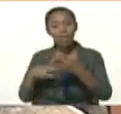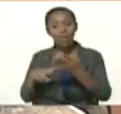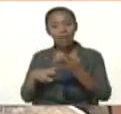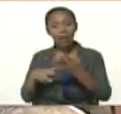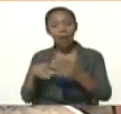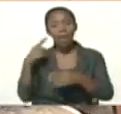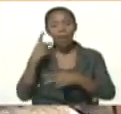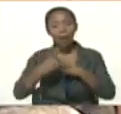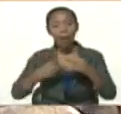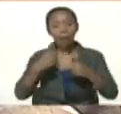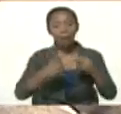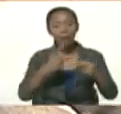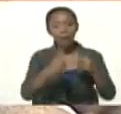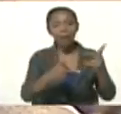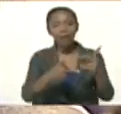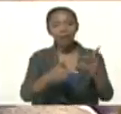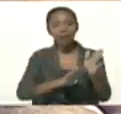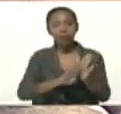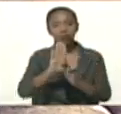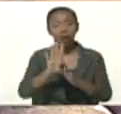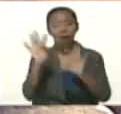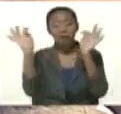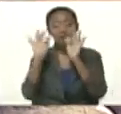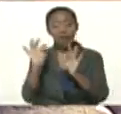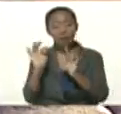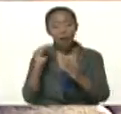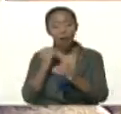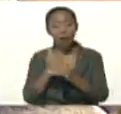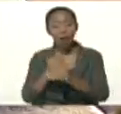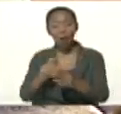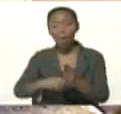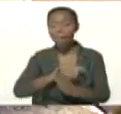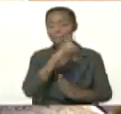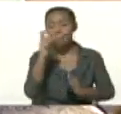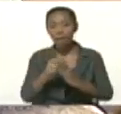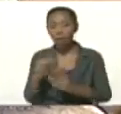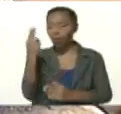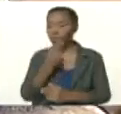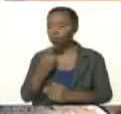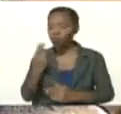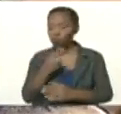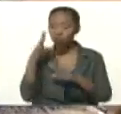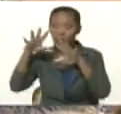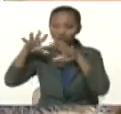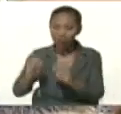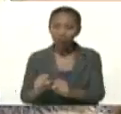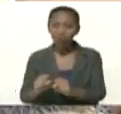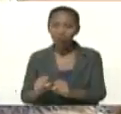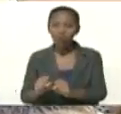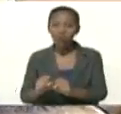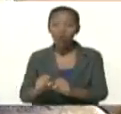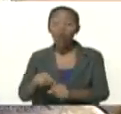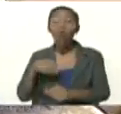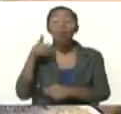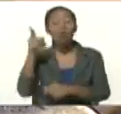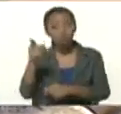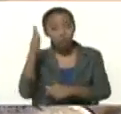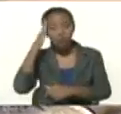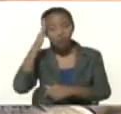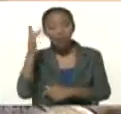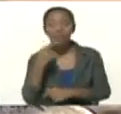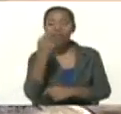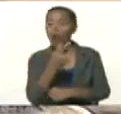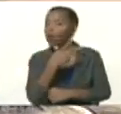seguir produciendo. De tal manera que estamos completamente comprometidos, presidente. Sabemos que, como usted lo dijo, no